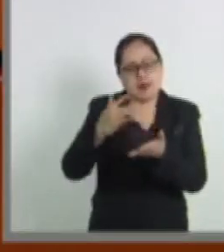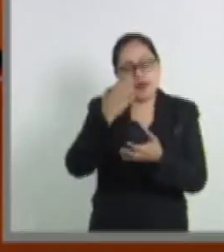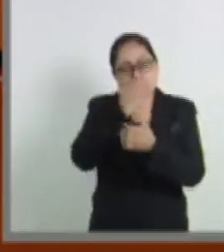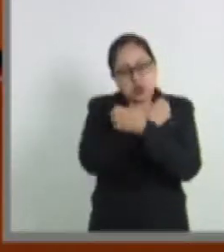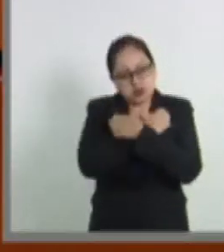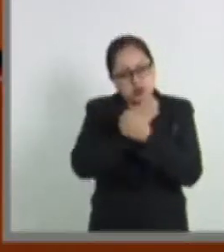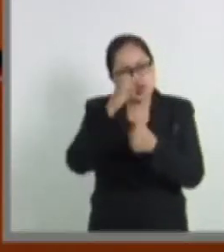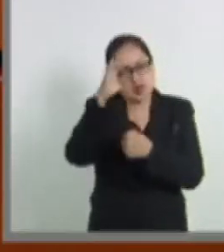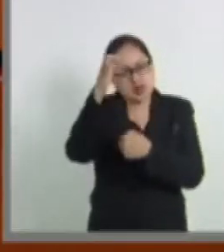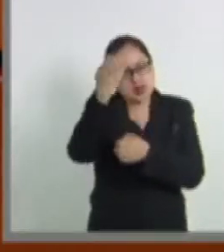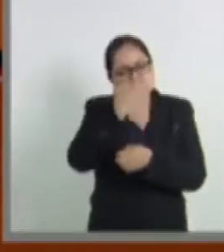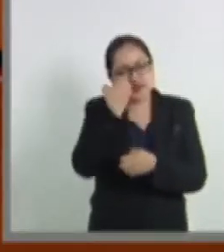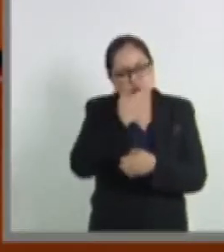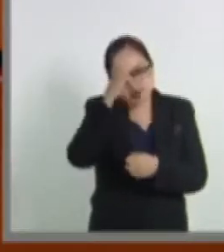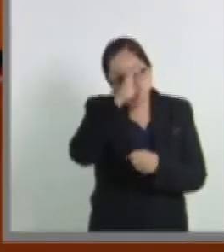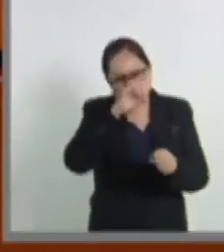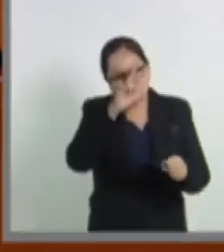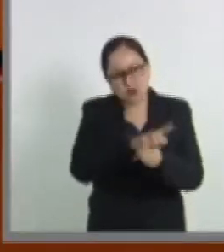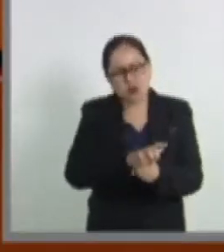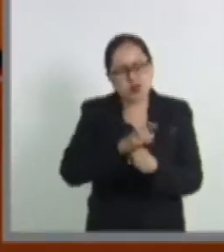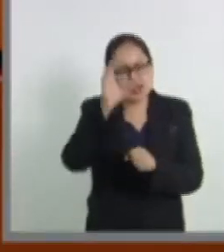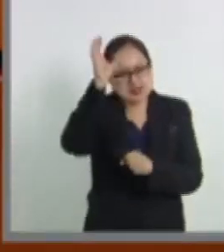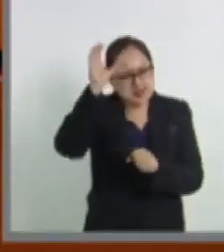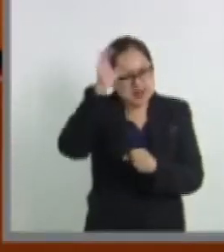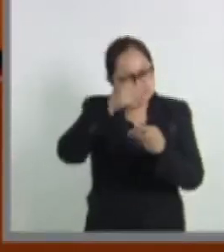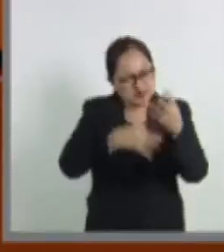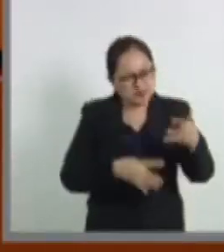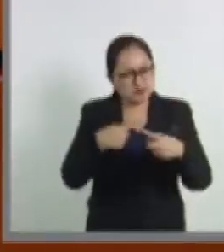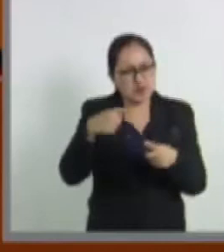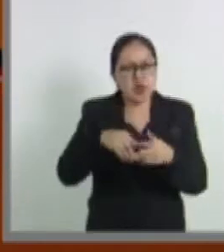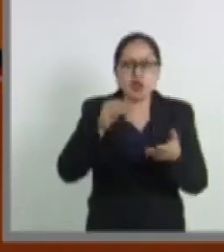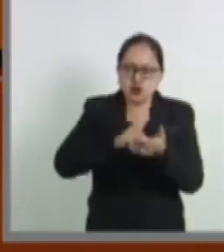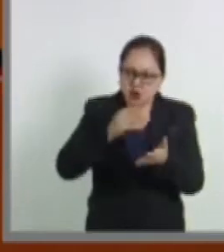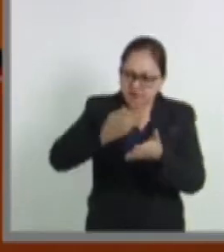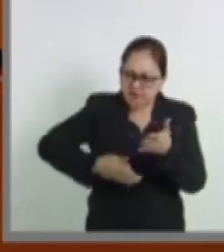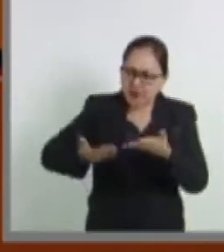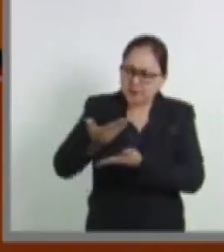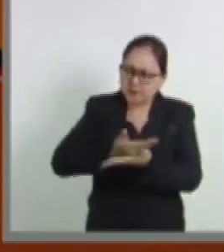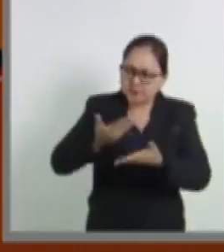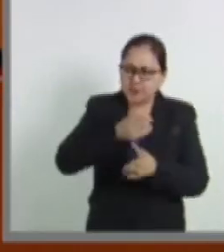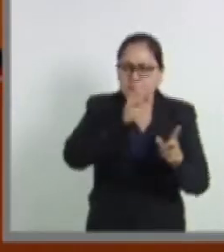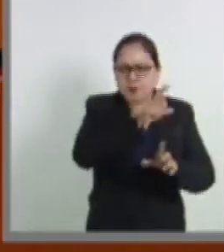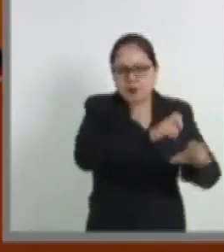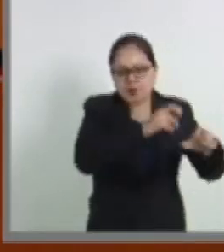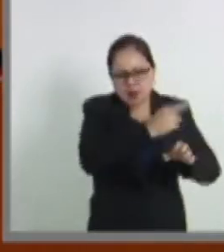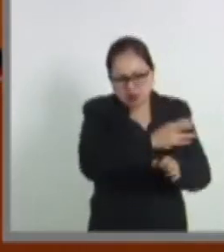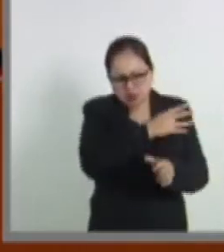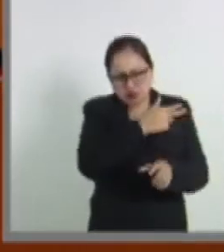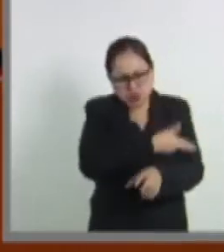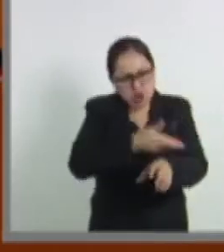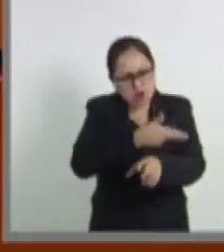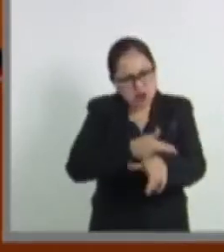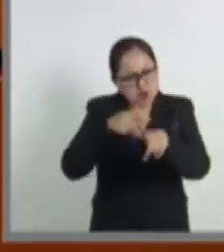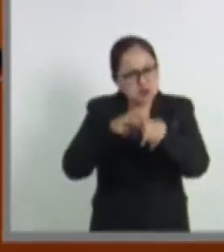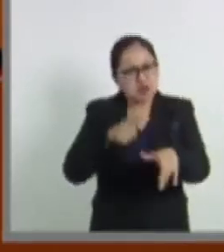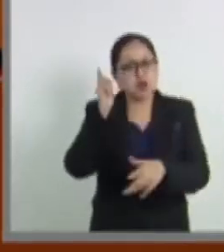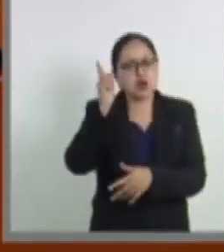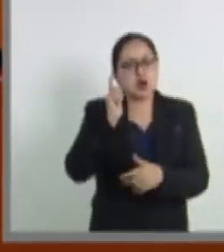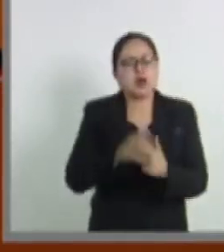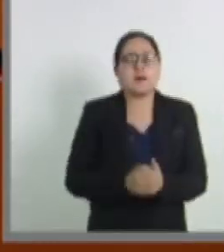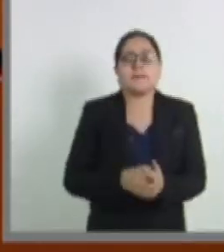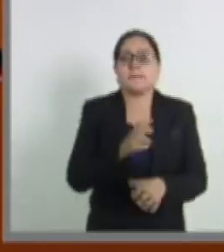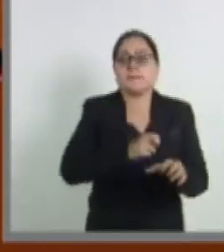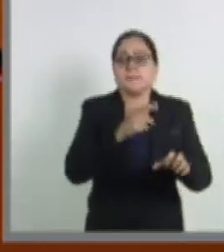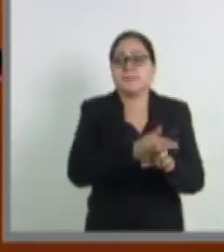y científica, aún hay enormes áreas de oportunidad que confiamos en que el embajador González sabrá explotar. El